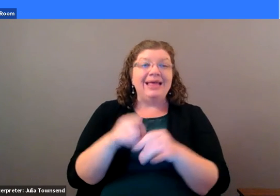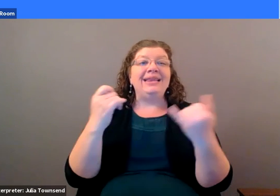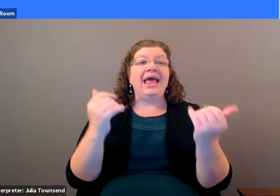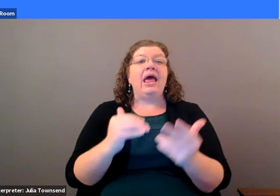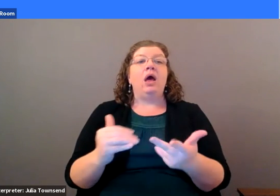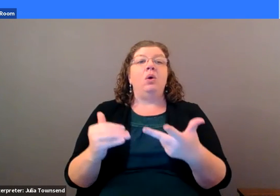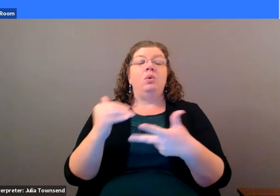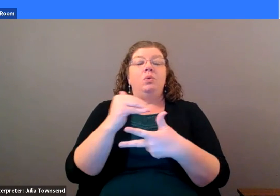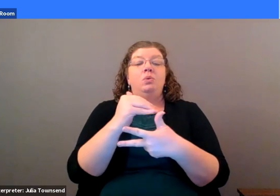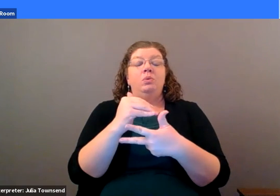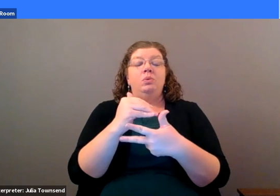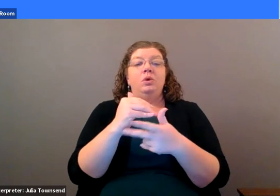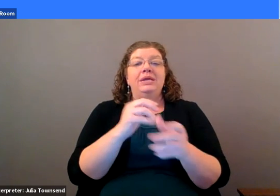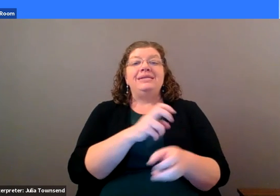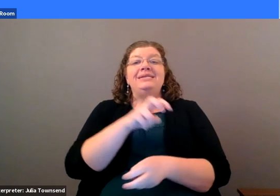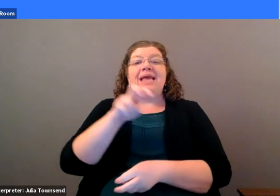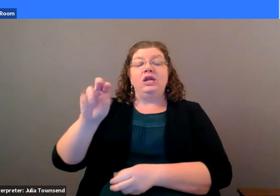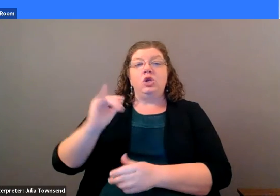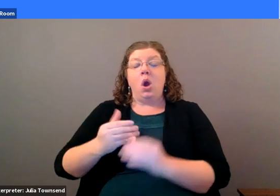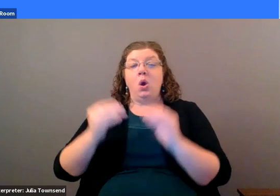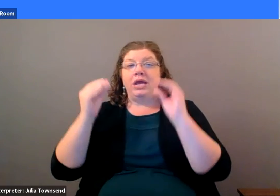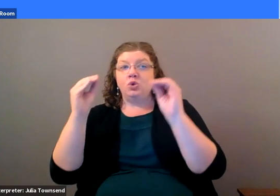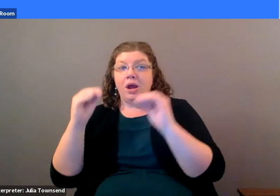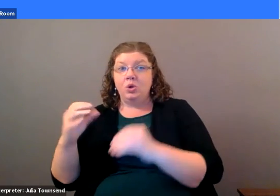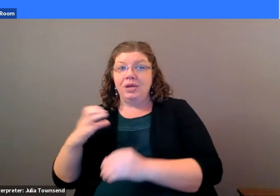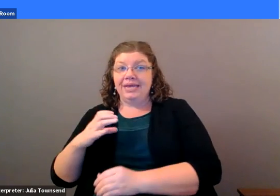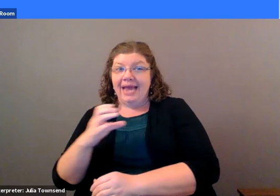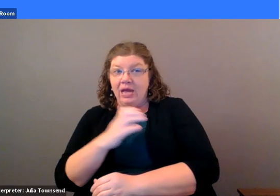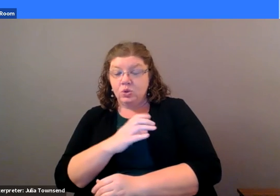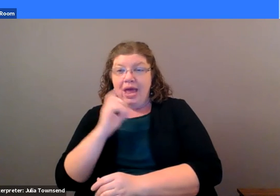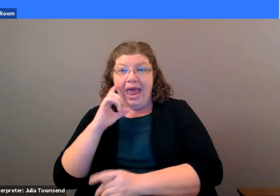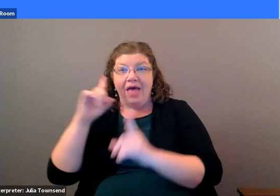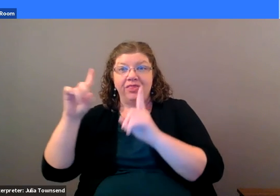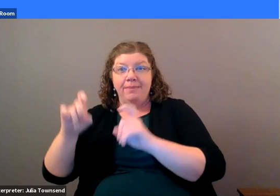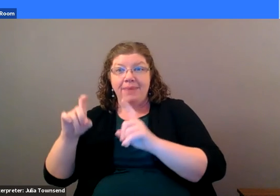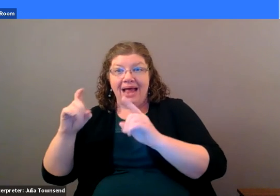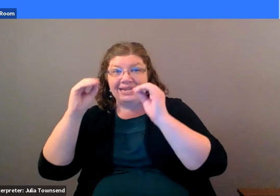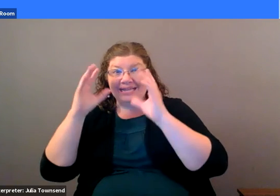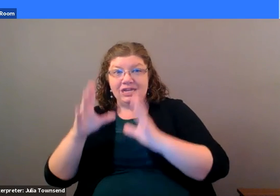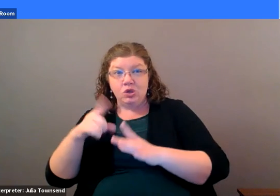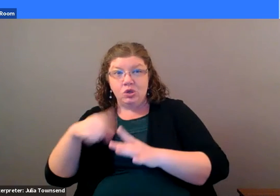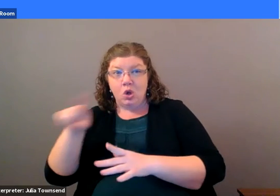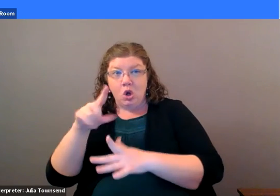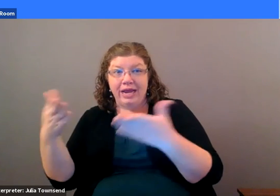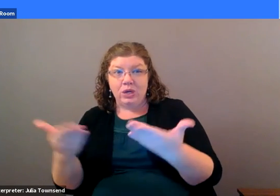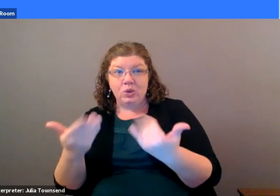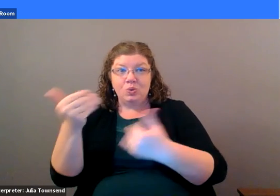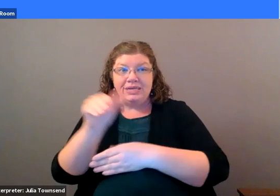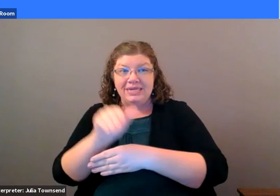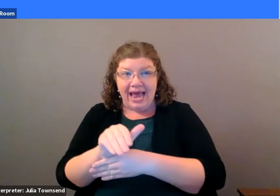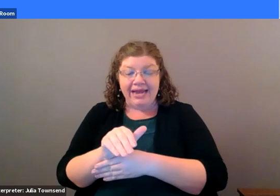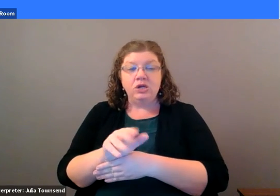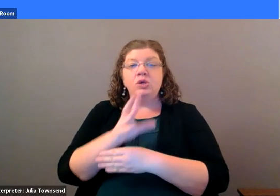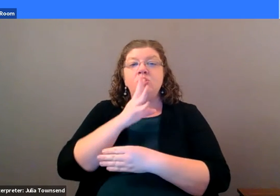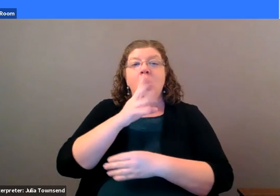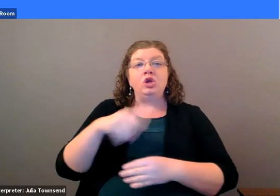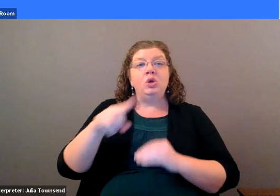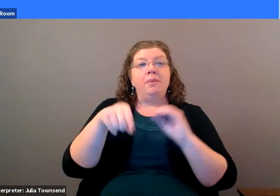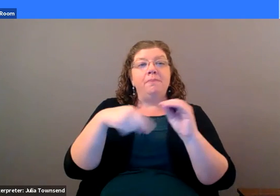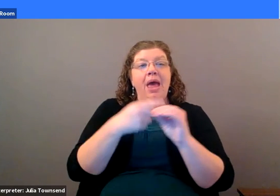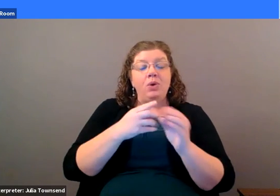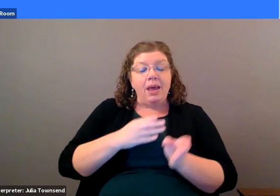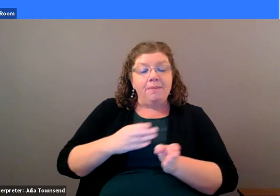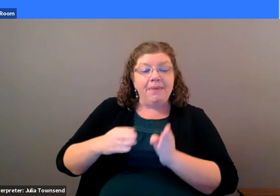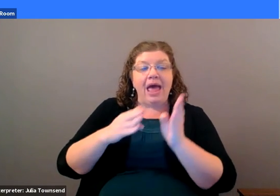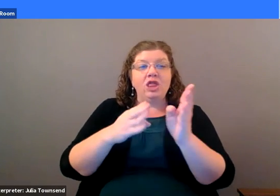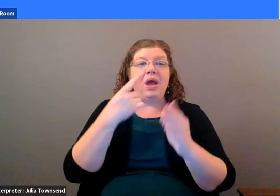actualizada. Entonces ya se lo hemos presentado a los maestros que están llevando a cabo el programa piloto y estamos aquí para crear